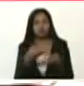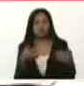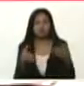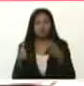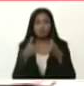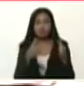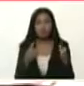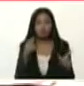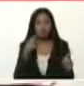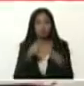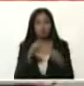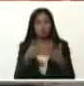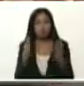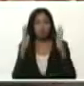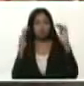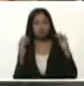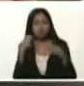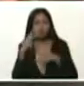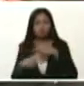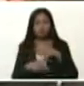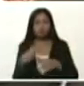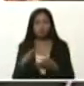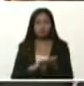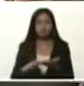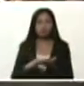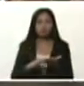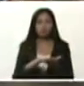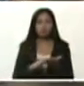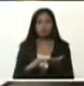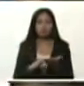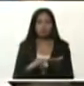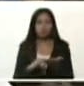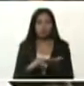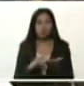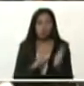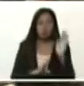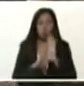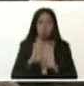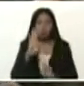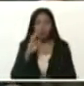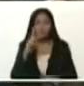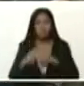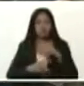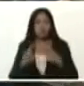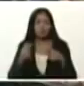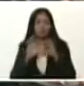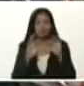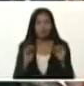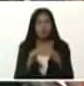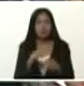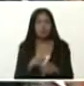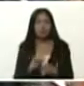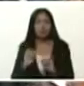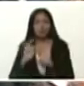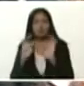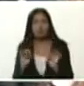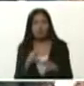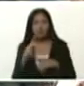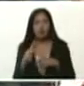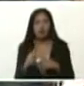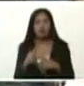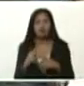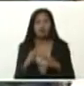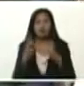camino para atender un proceso de recuperación y crecimiento productivo del aparato industrial,